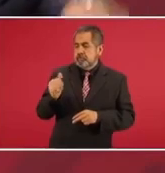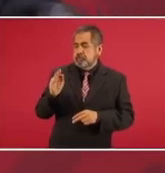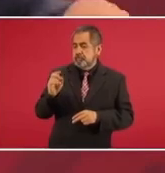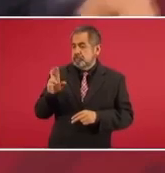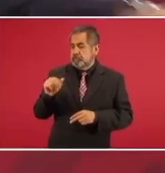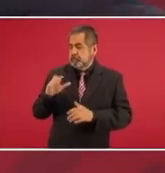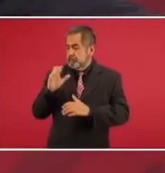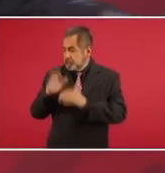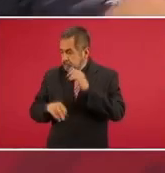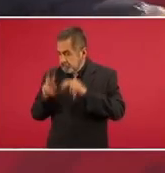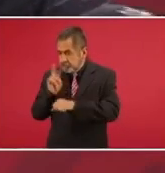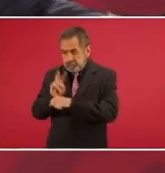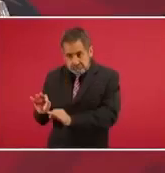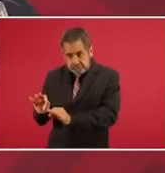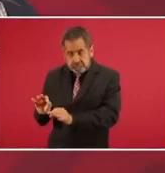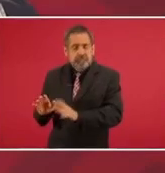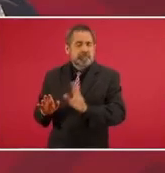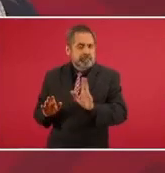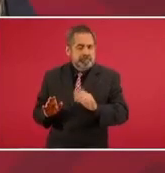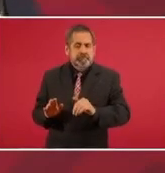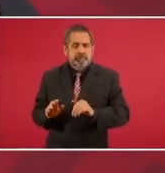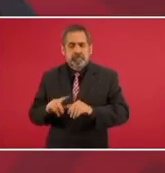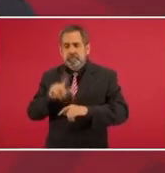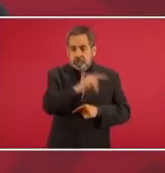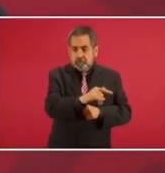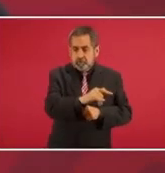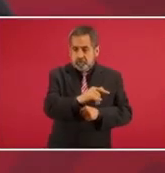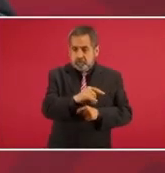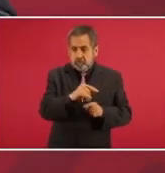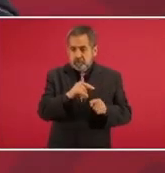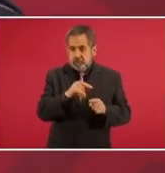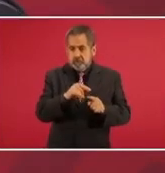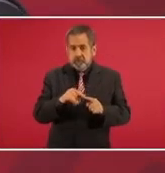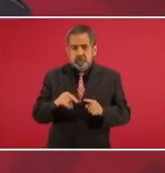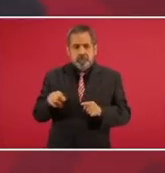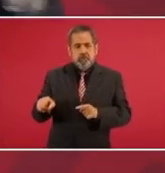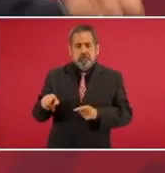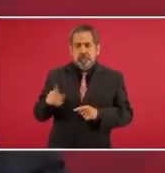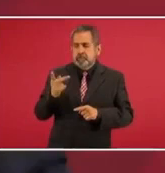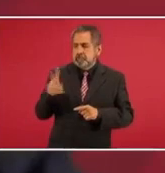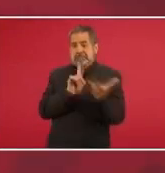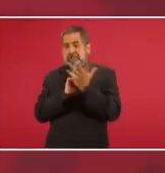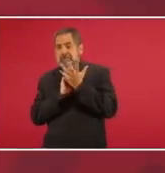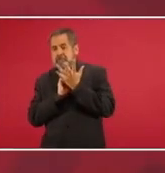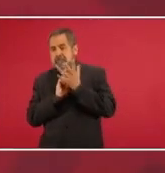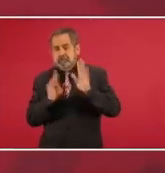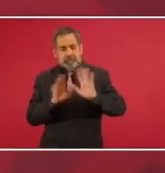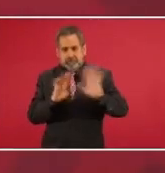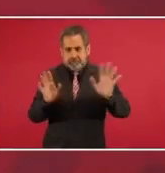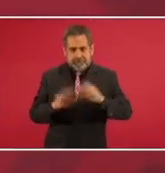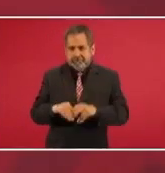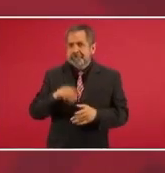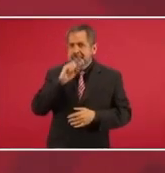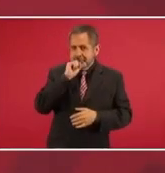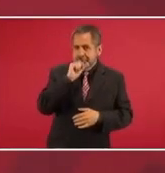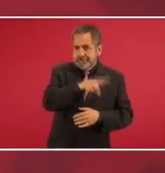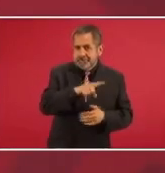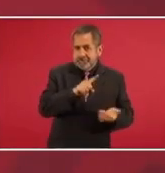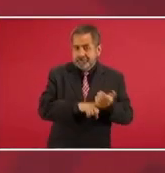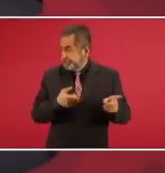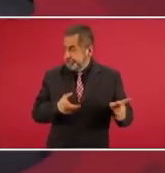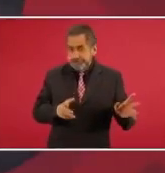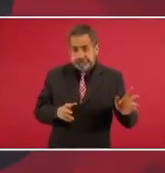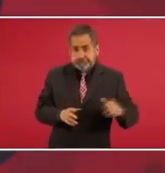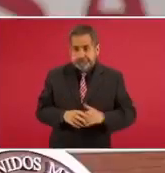a la supervisión de unas obras y vuelo de vallarta a tijuana que ahí está también uno que quiere ser